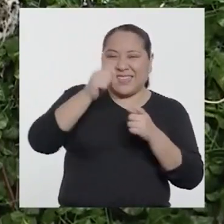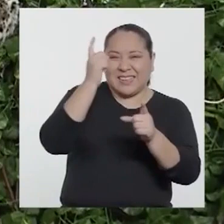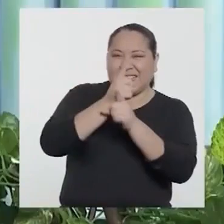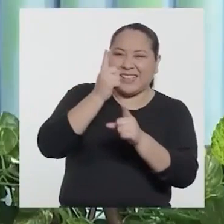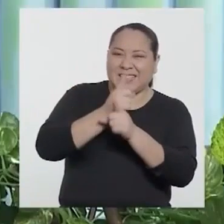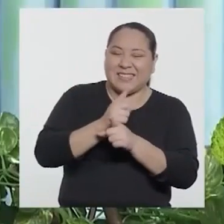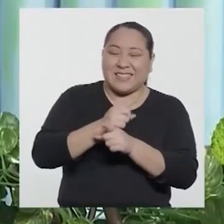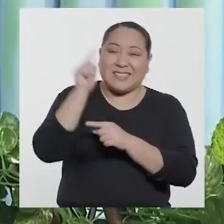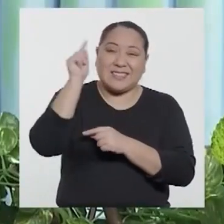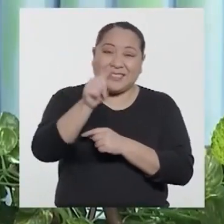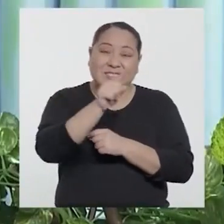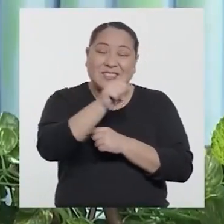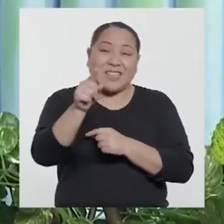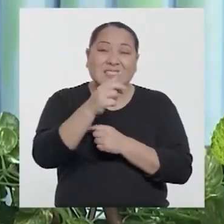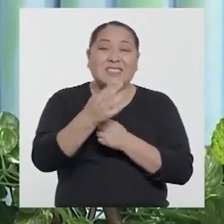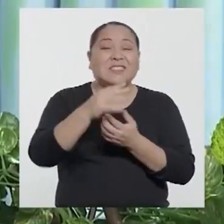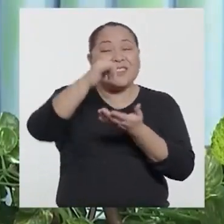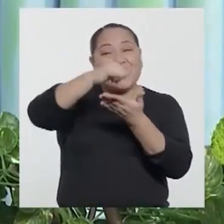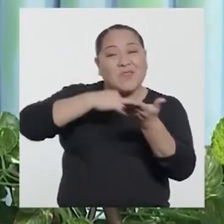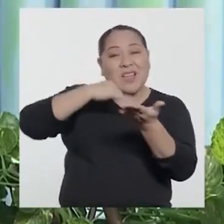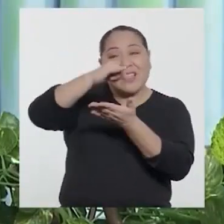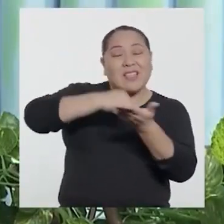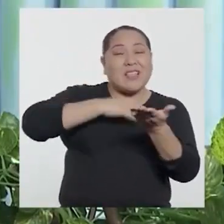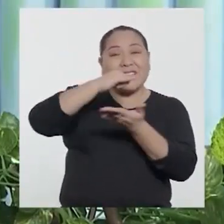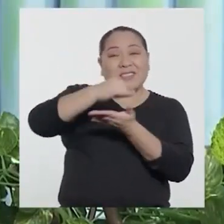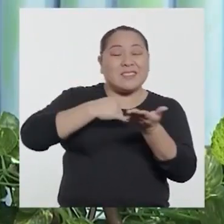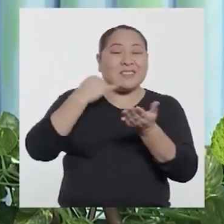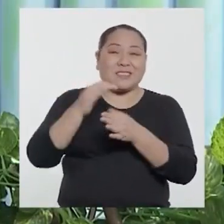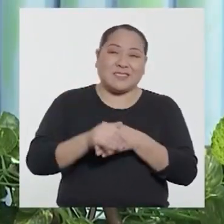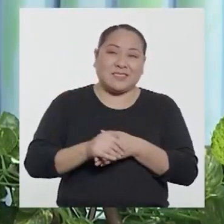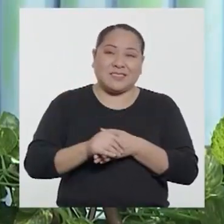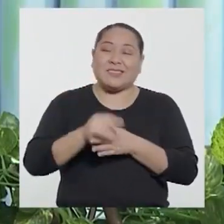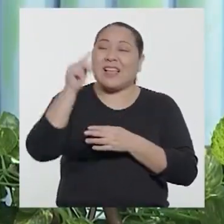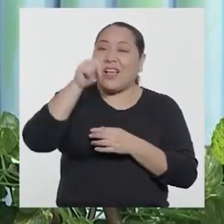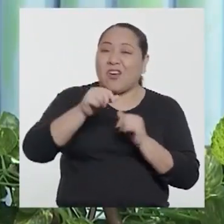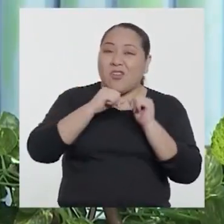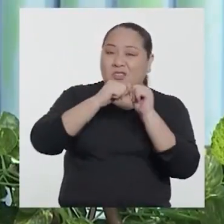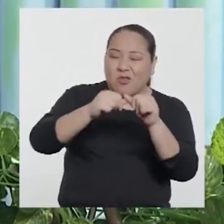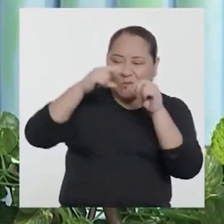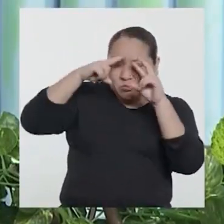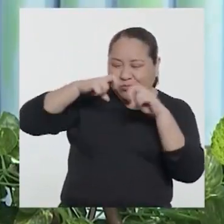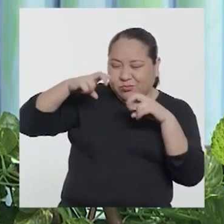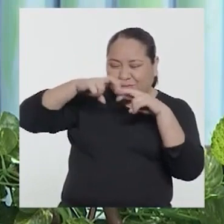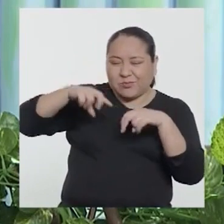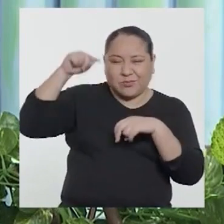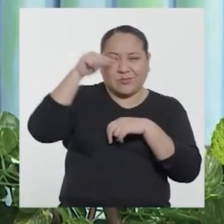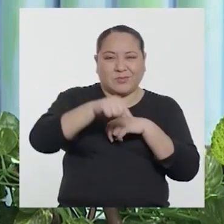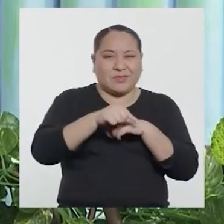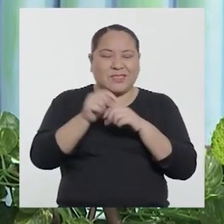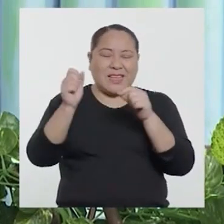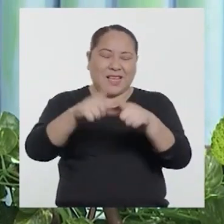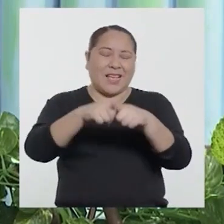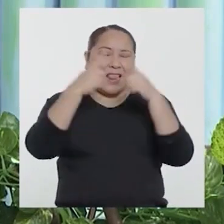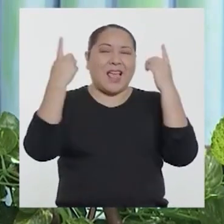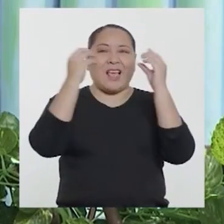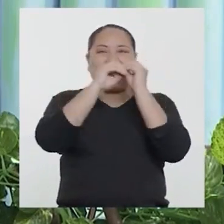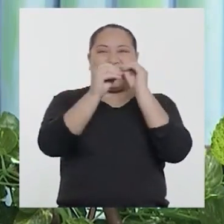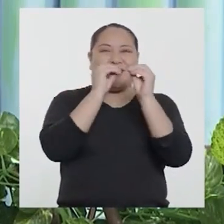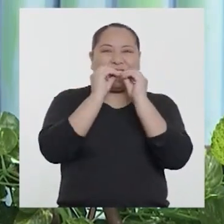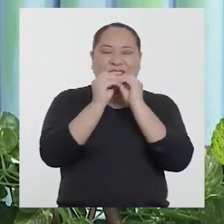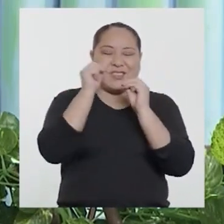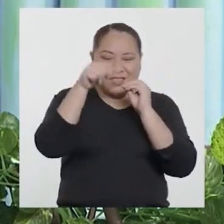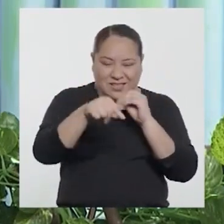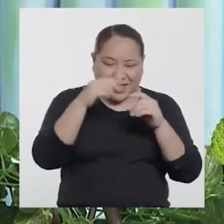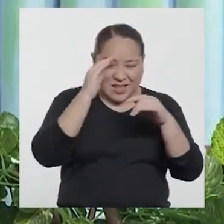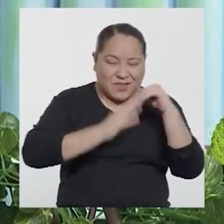¡Así es! Mientras ustedes nos mandan sus mensajes, seguiremos investigando sobre la gran solución